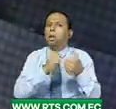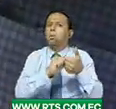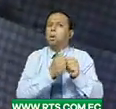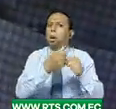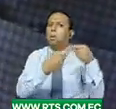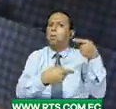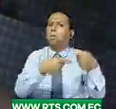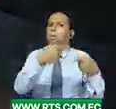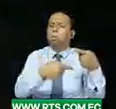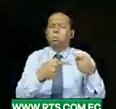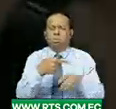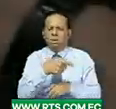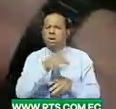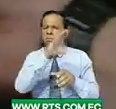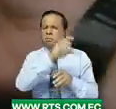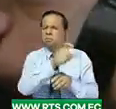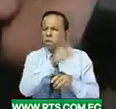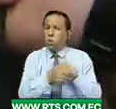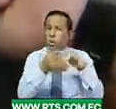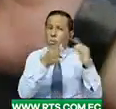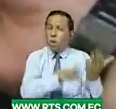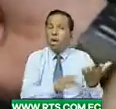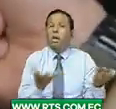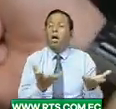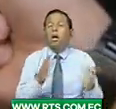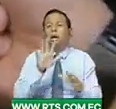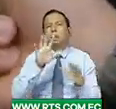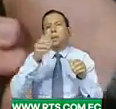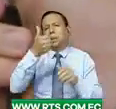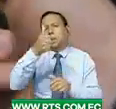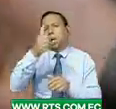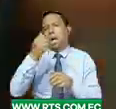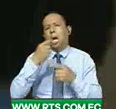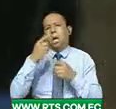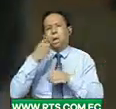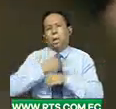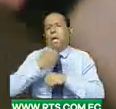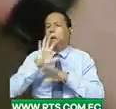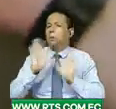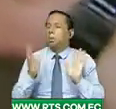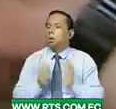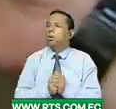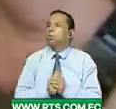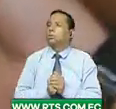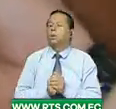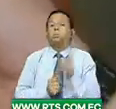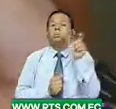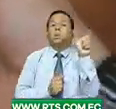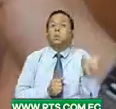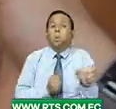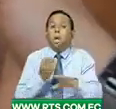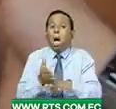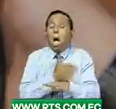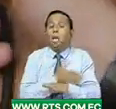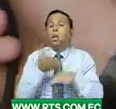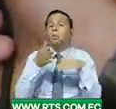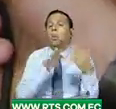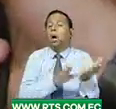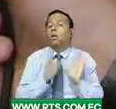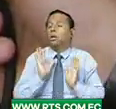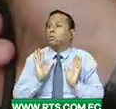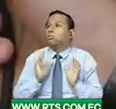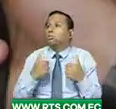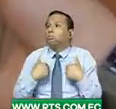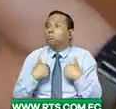el muerto ya tiene más de 10 días. Un ciudadano que acaba de perder la vida hace unos días atrás, no